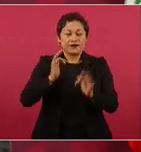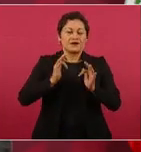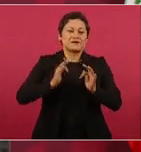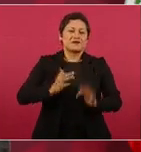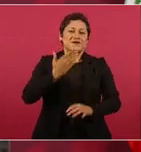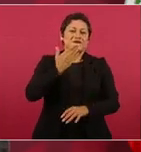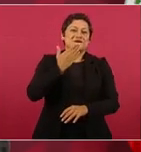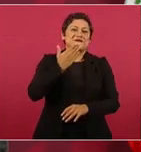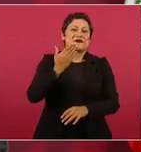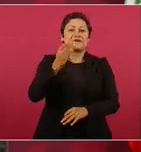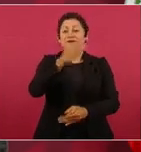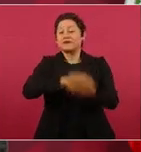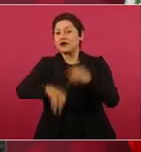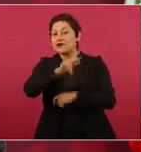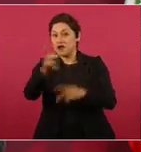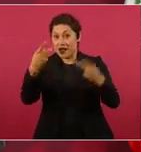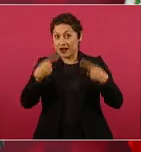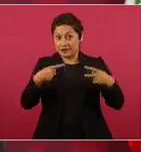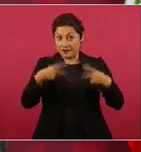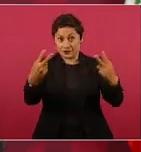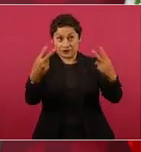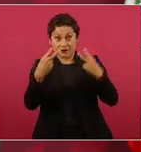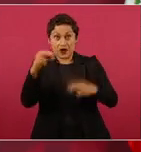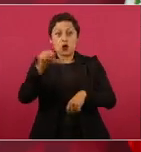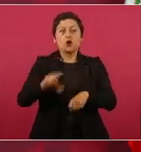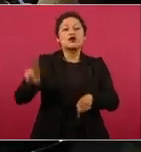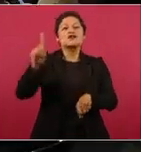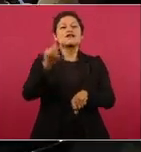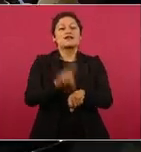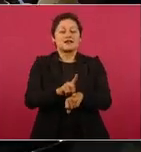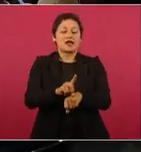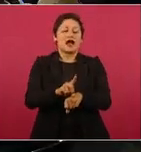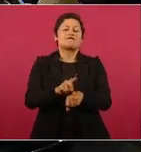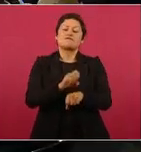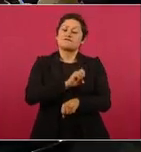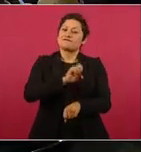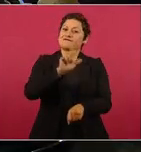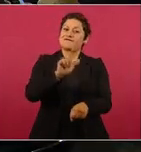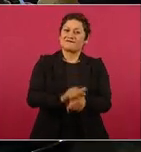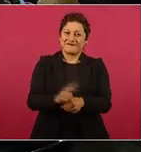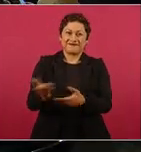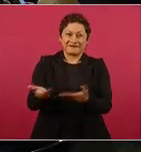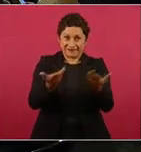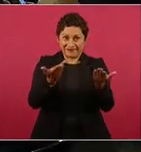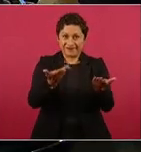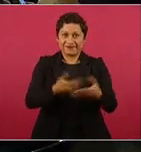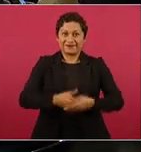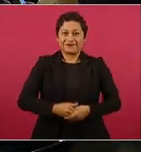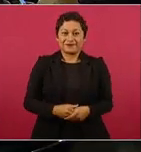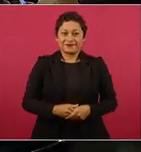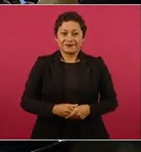la mañanera, hoy es un día especial. Muy bien, empezamos con el doctor Alcocer.